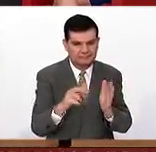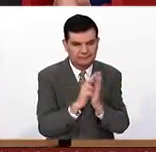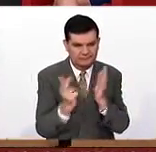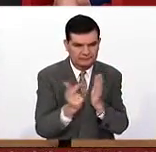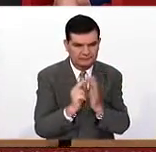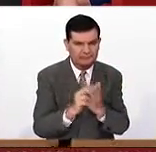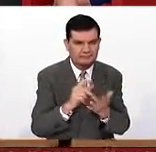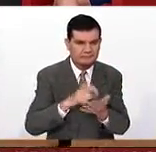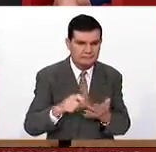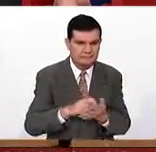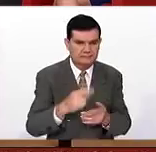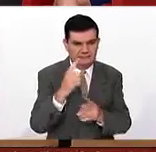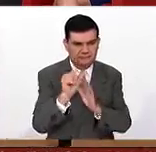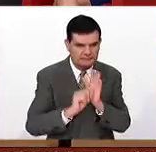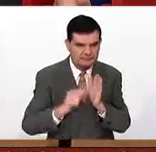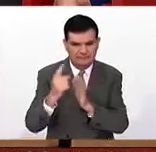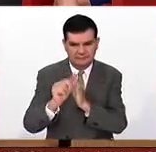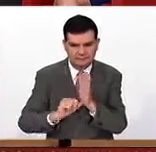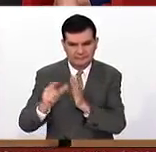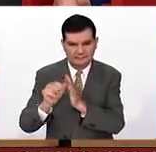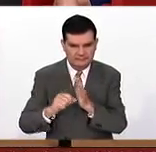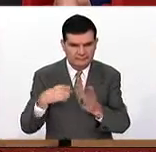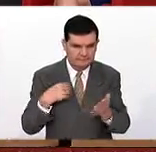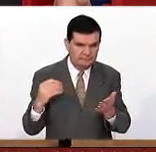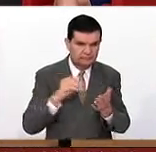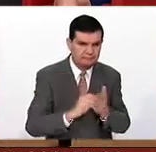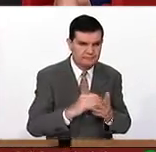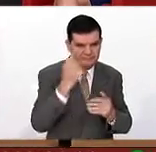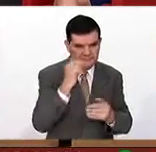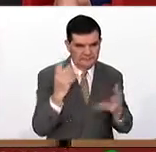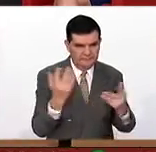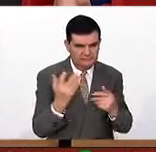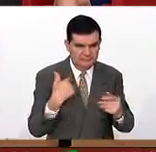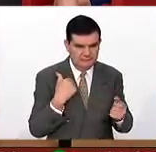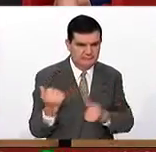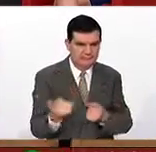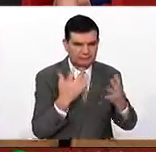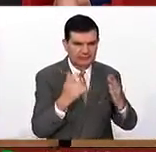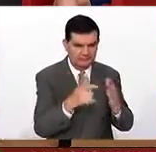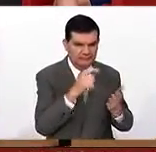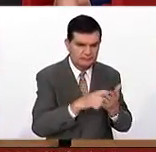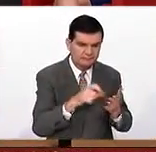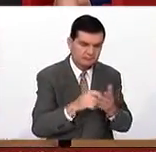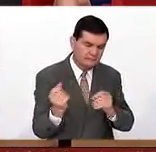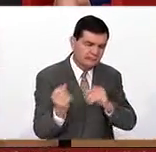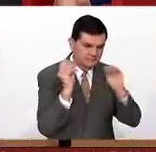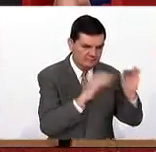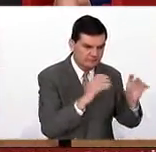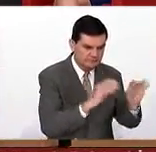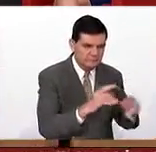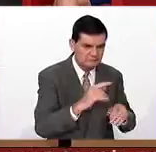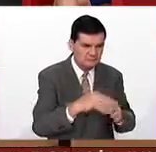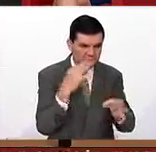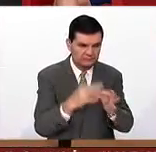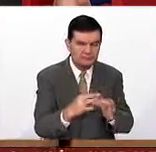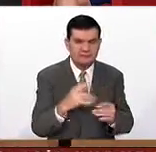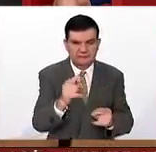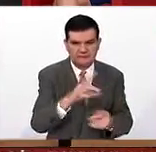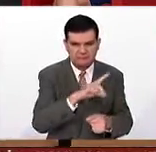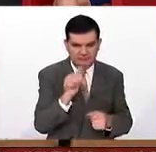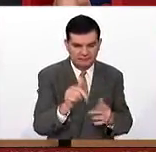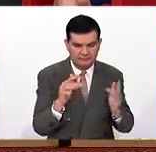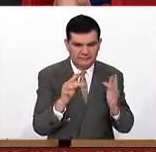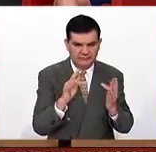publica mensualmente a la que se pueden incluso suscribir para que decidirá su casa sin ningún problema y bueno retomando la parte